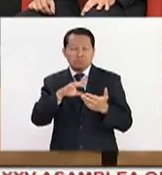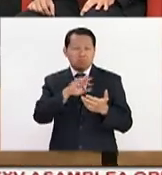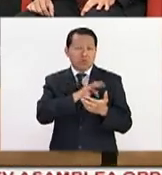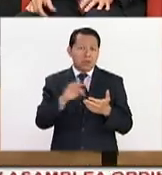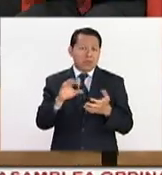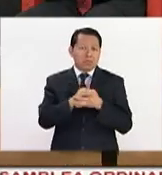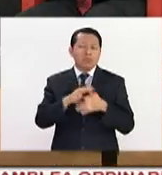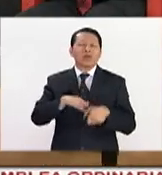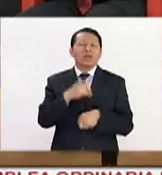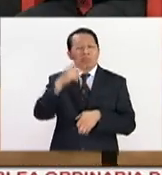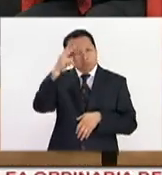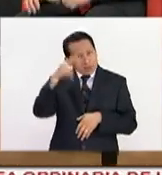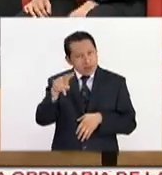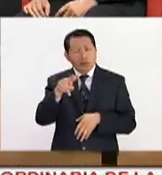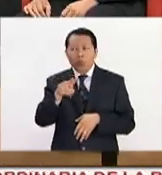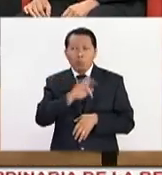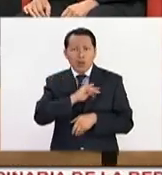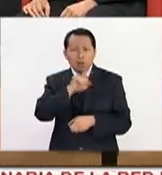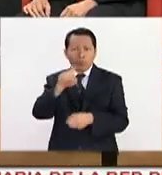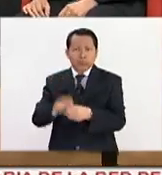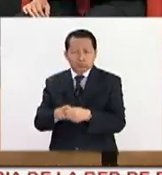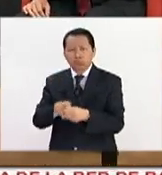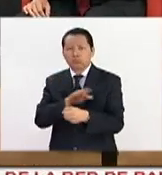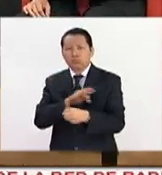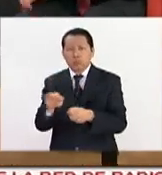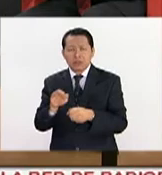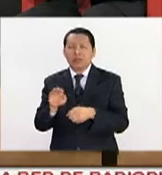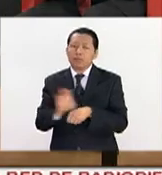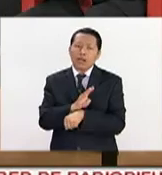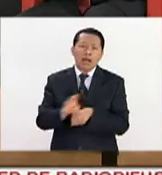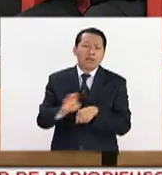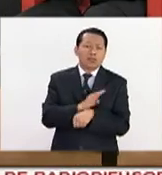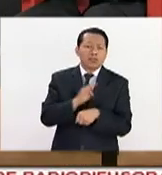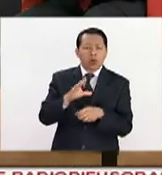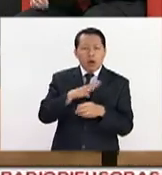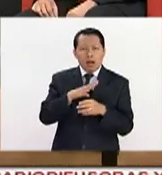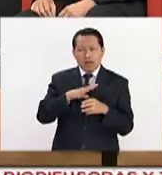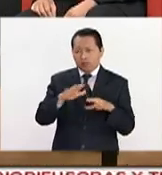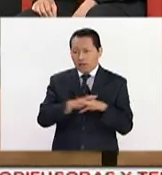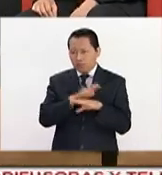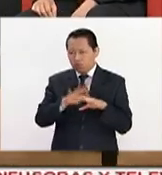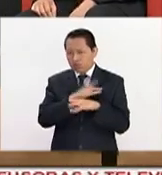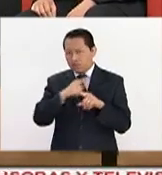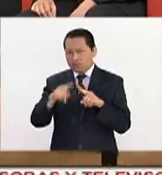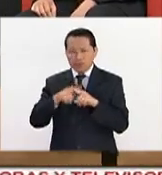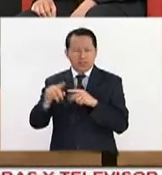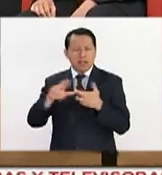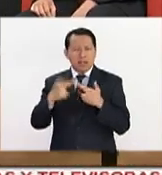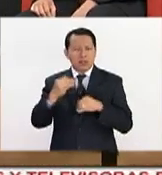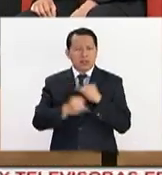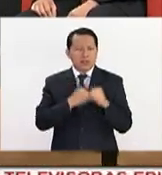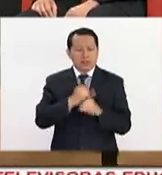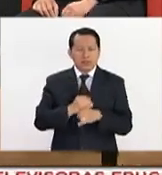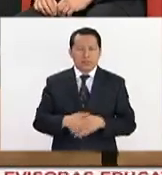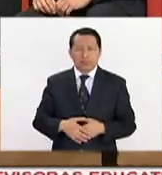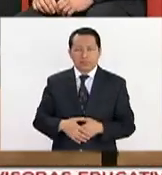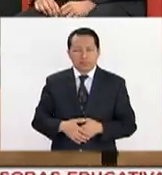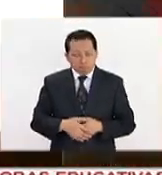por supuesto, podría estar ahí listo para beneficiarse de este reacomodo que hay en las relaciones internacionales. Es